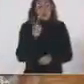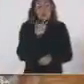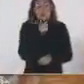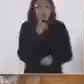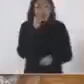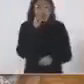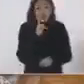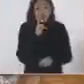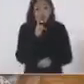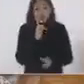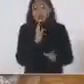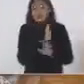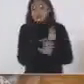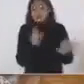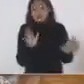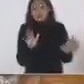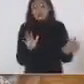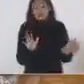diputados ya